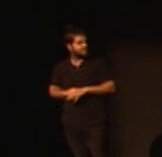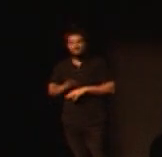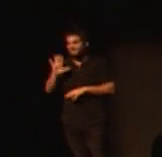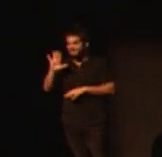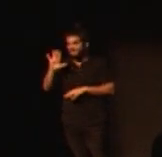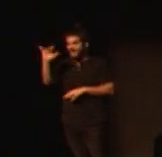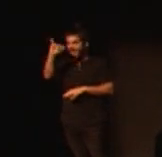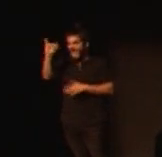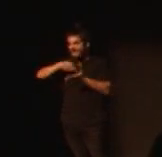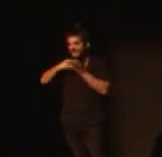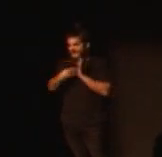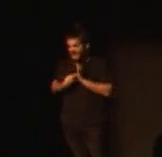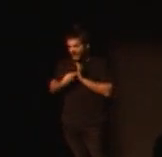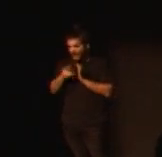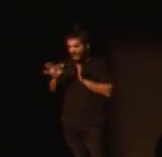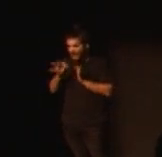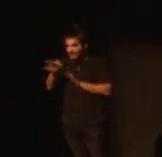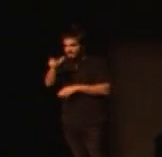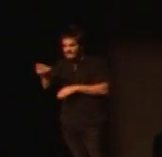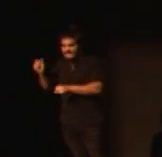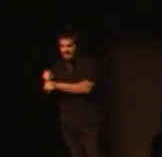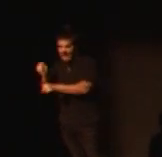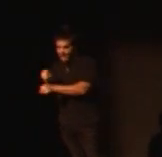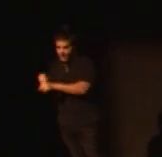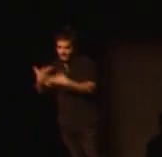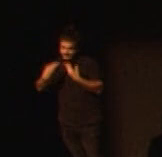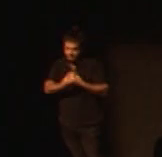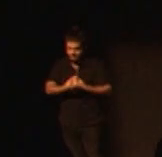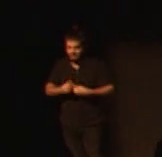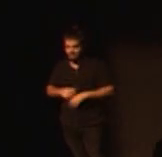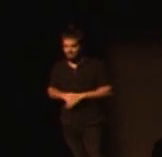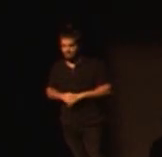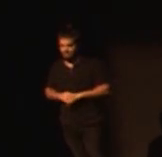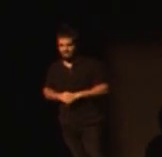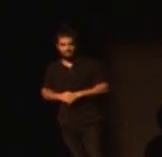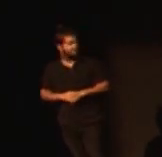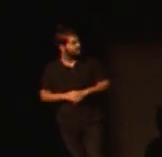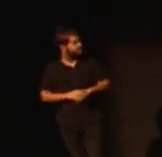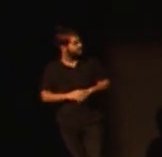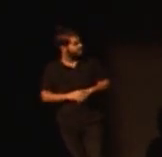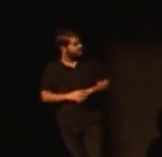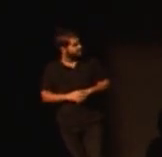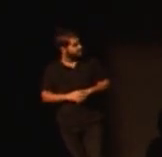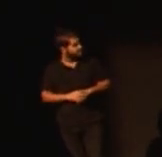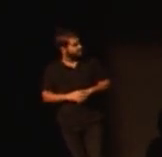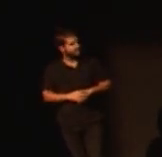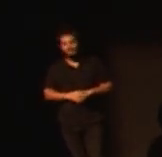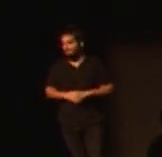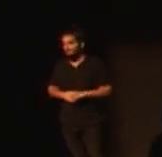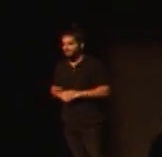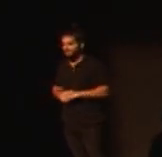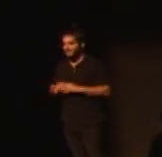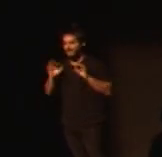Por aquí, pasad todos por aquí. Por aquí, pasad todos por aquí. Venimos por aquí. ¿Por aquí? Y así salimos todos en la